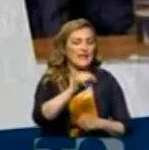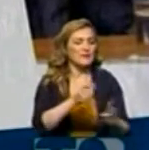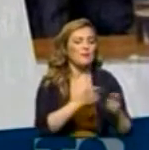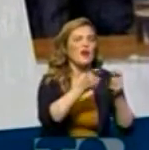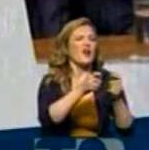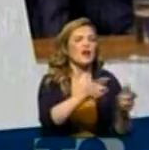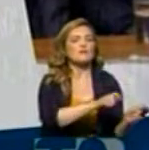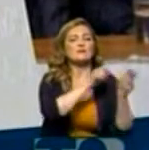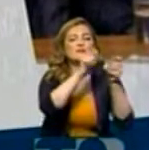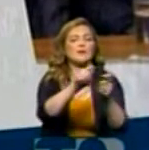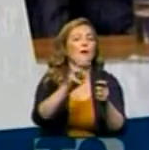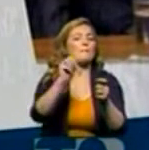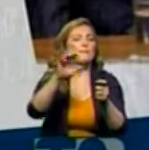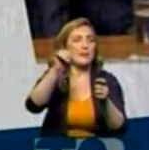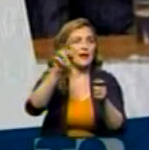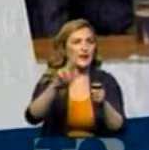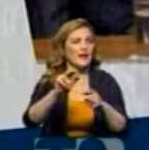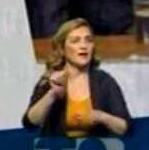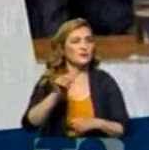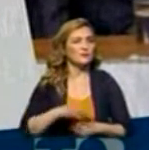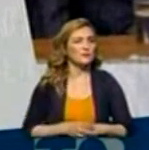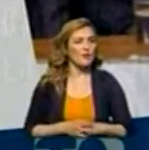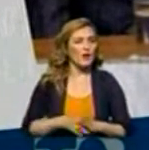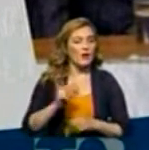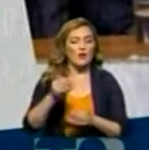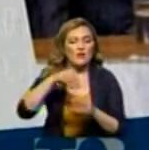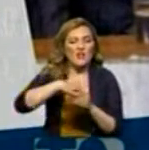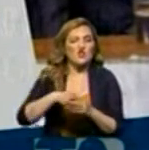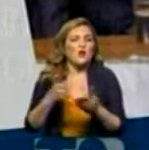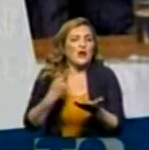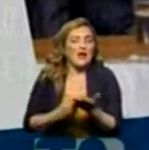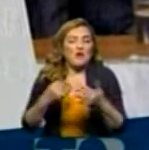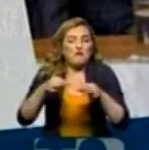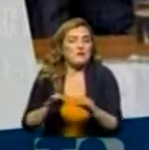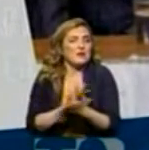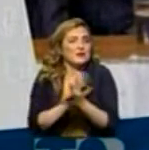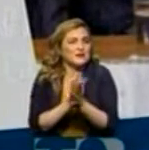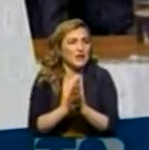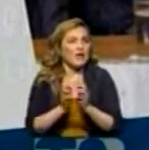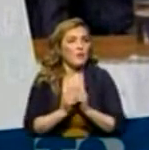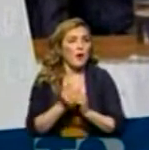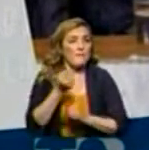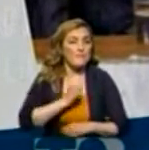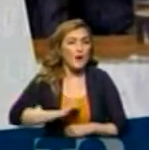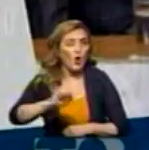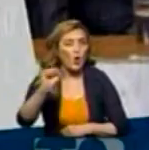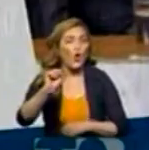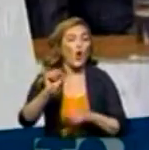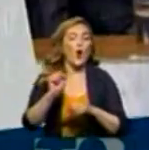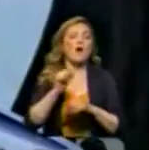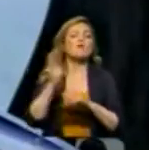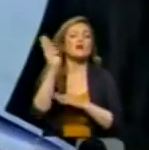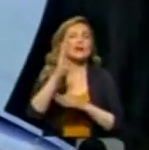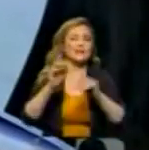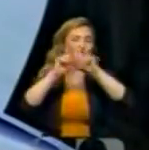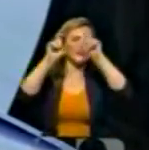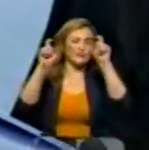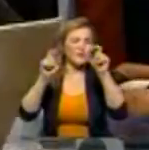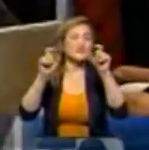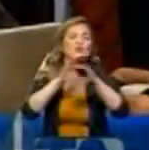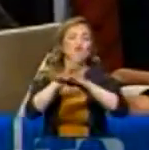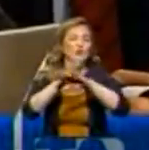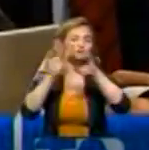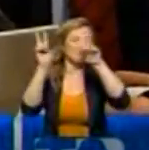por el caso Odebrecht en compañía de Alexis Mera y un periodista. Dos testimonios que para Fiscalía refuerzan